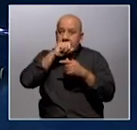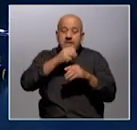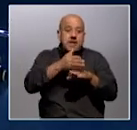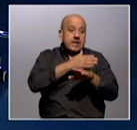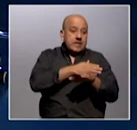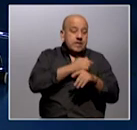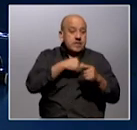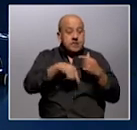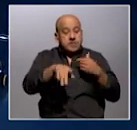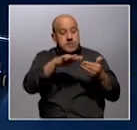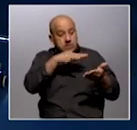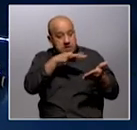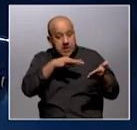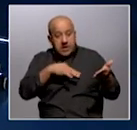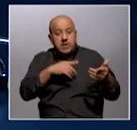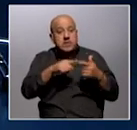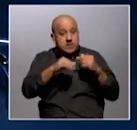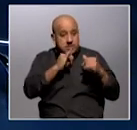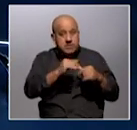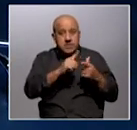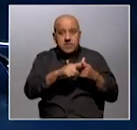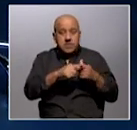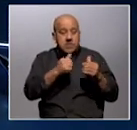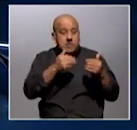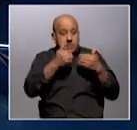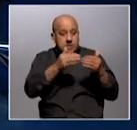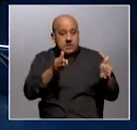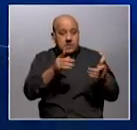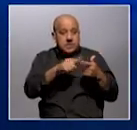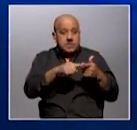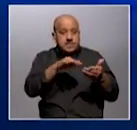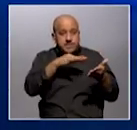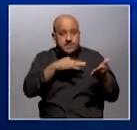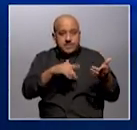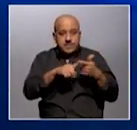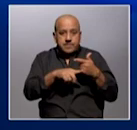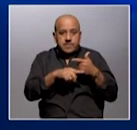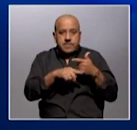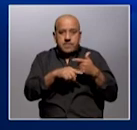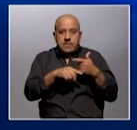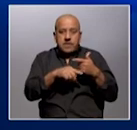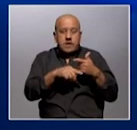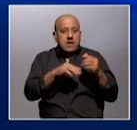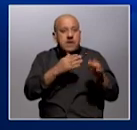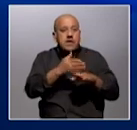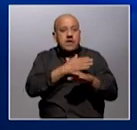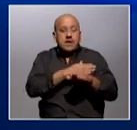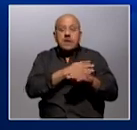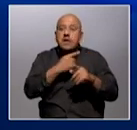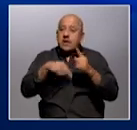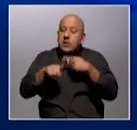de atrás para adelante este libro salió adelante para atrás antes del aire realmente